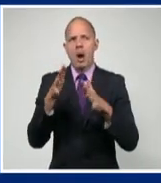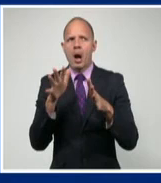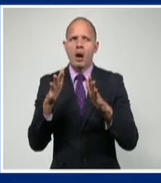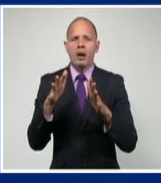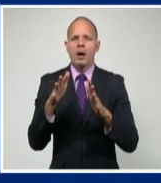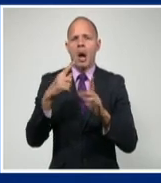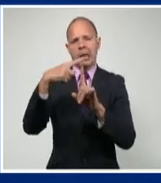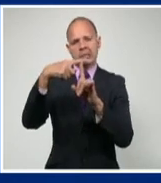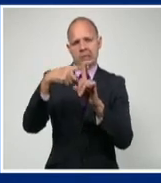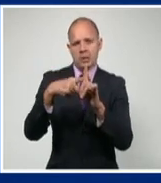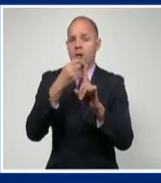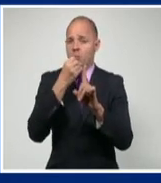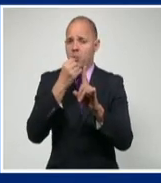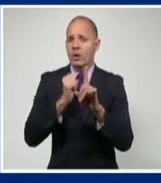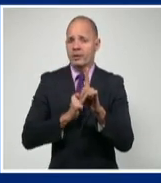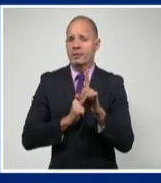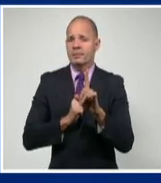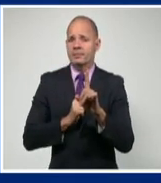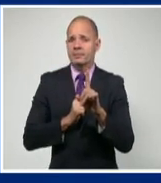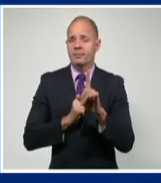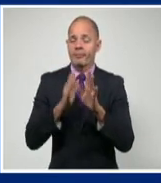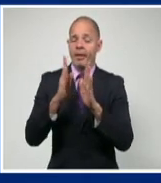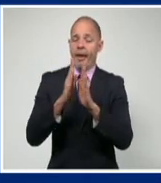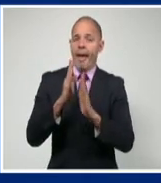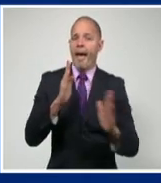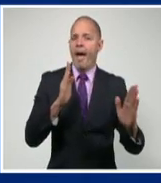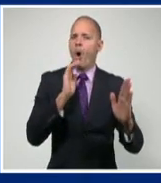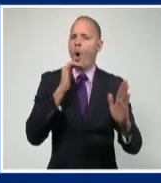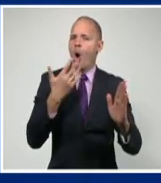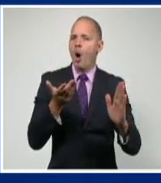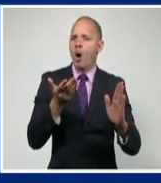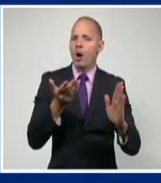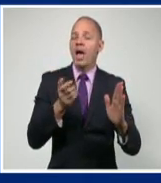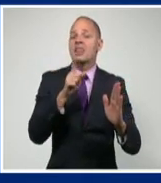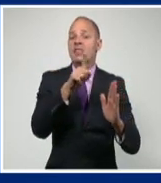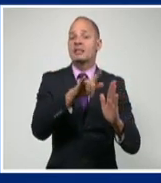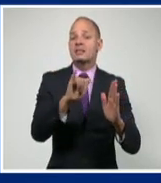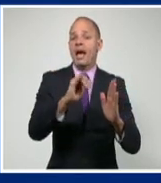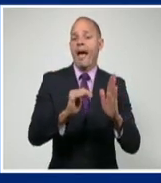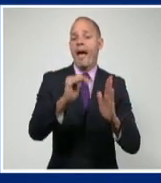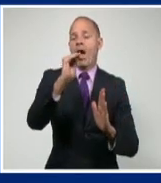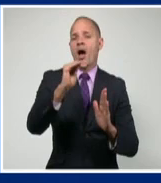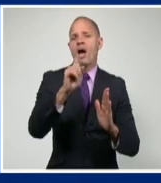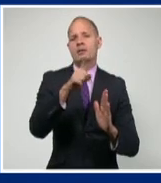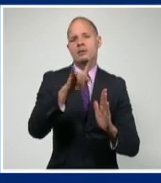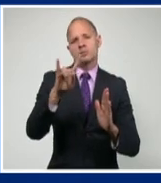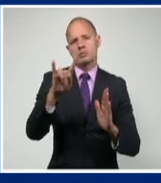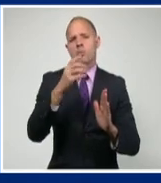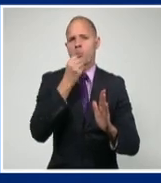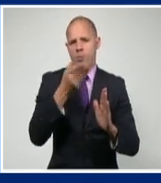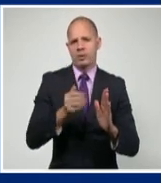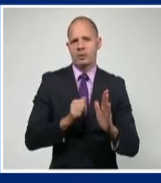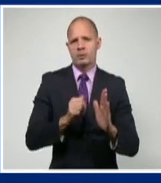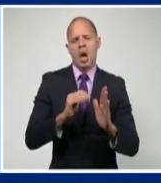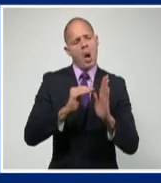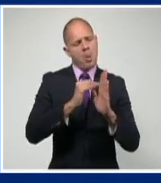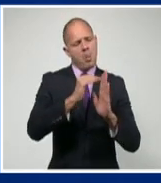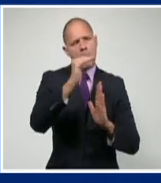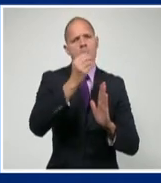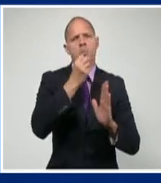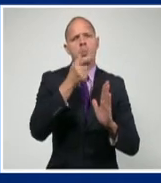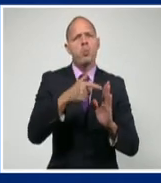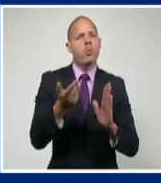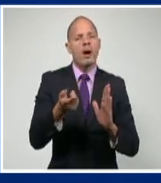algunas localidades del interior, y en el oriente estarán entre 16 y 19 grados Celsius, pueden ser superiores en